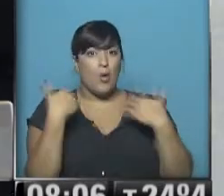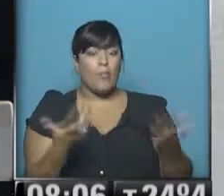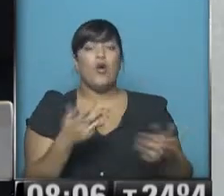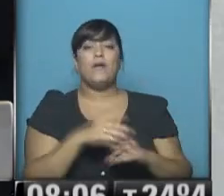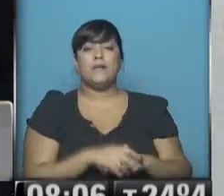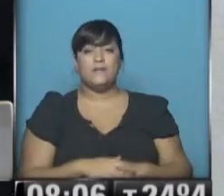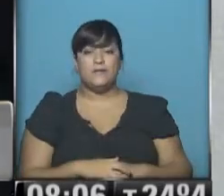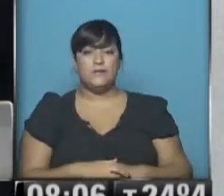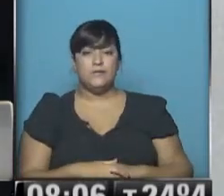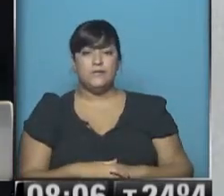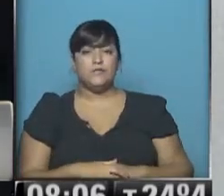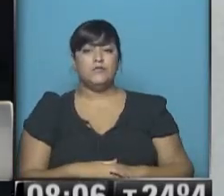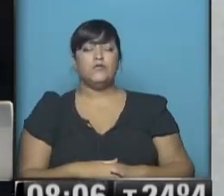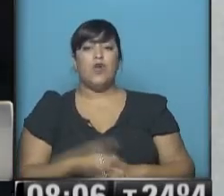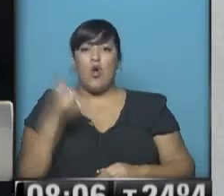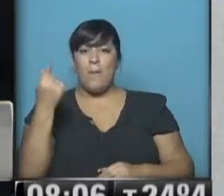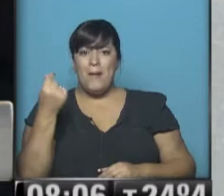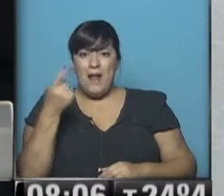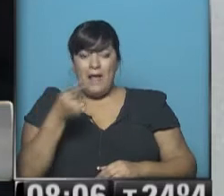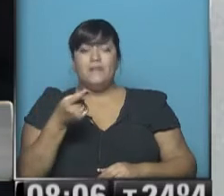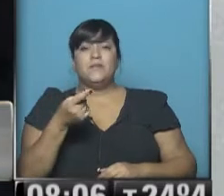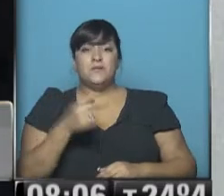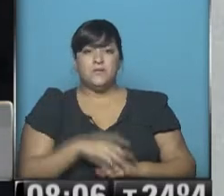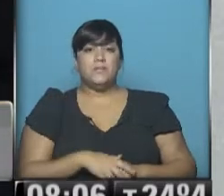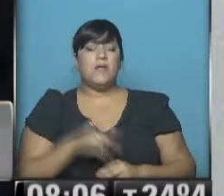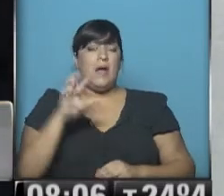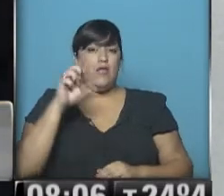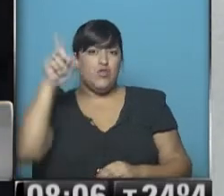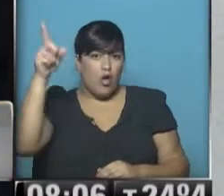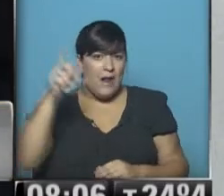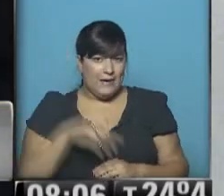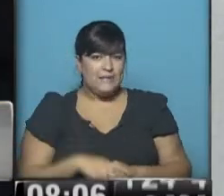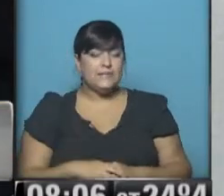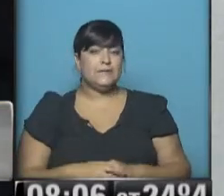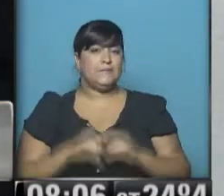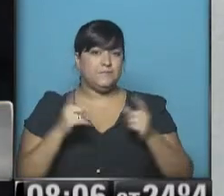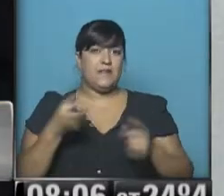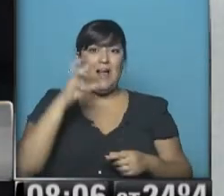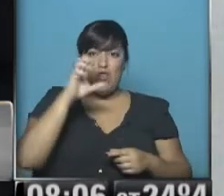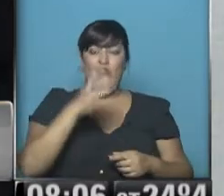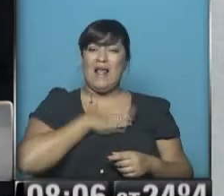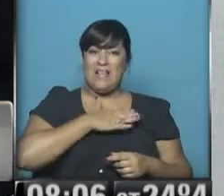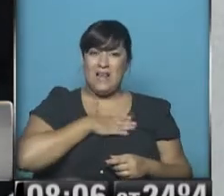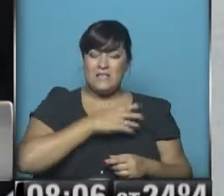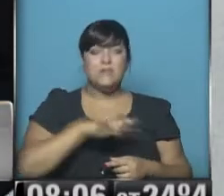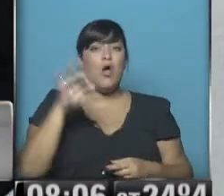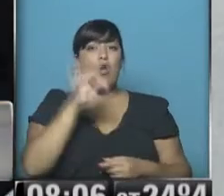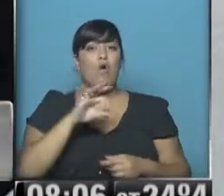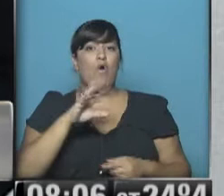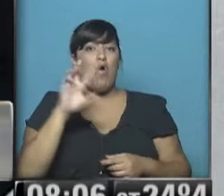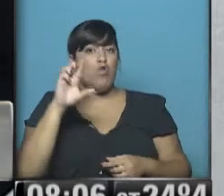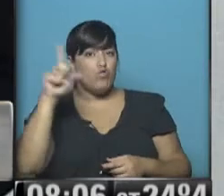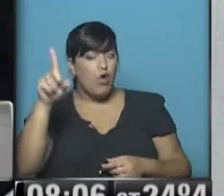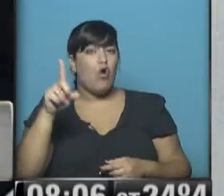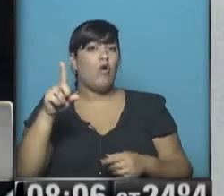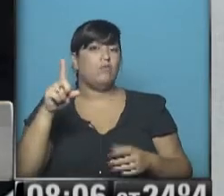los recursos necesarios esto es moneda extranjera dólares tanto para el dólar tenencia como para el flujo